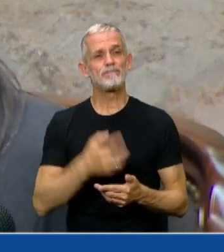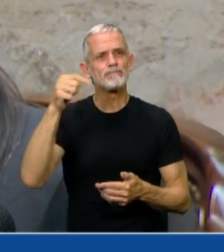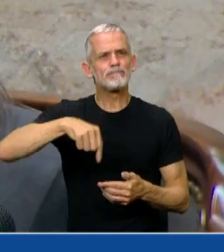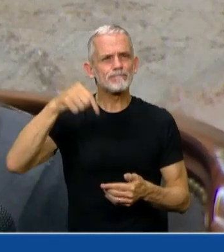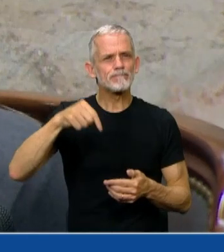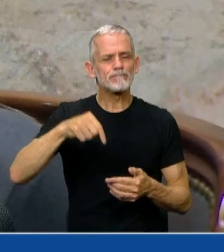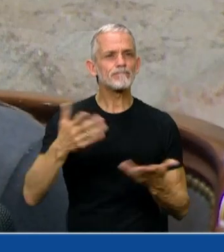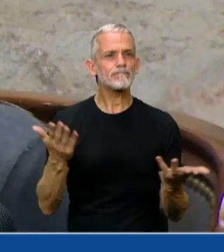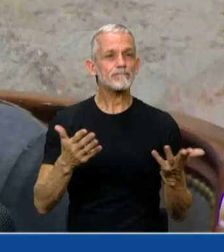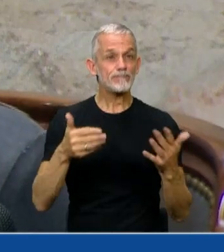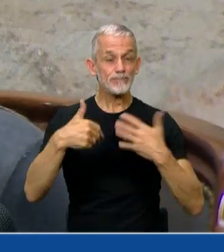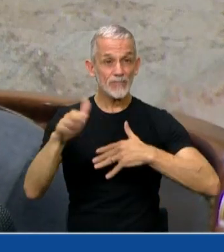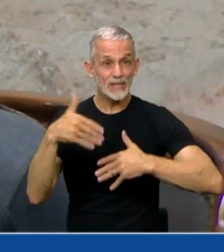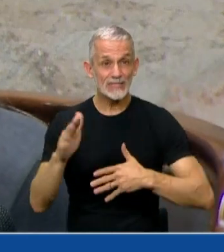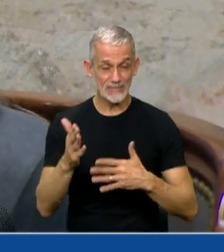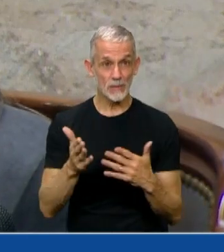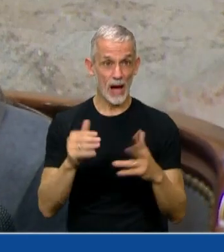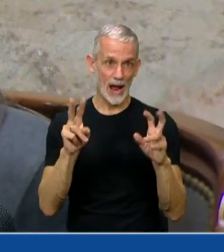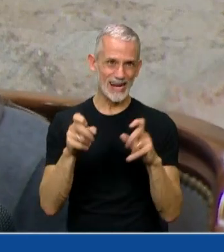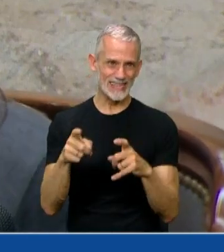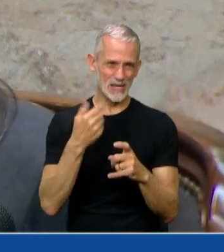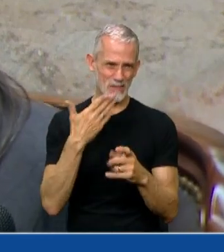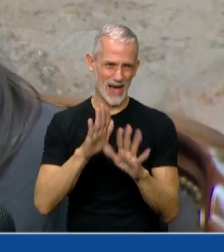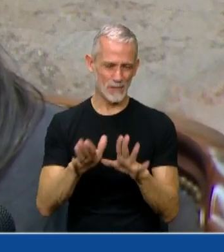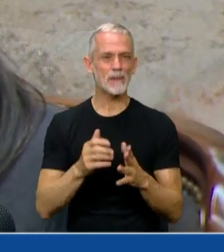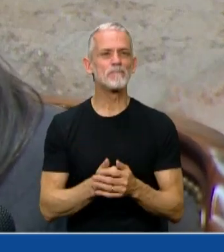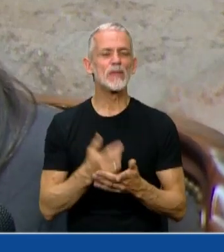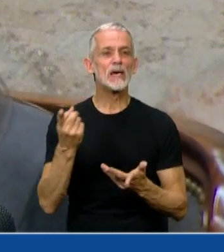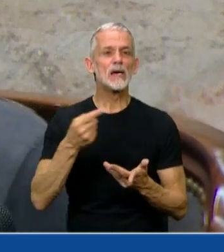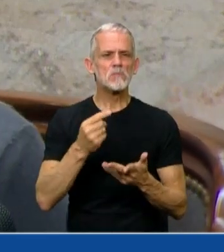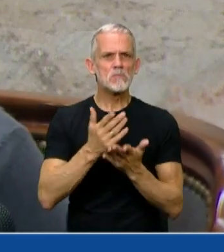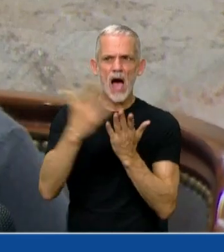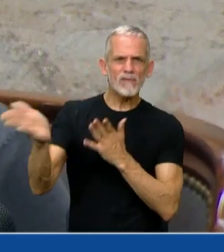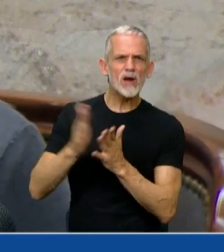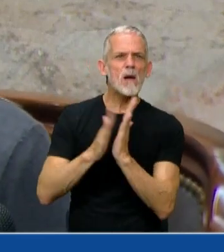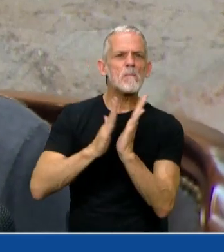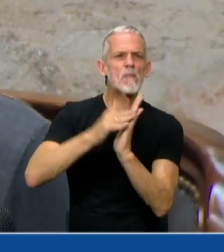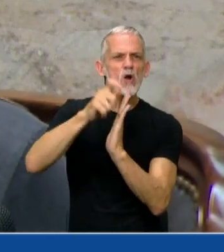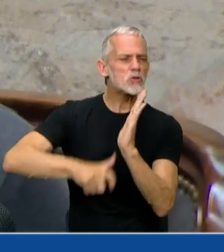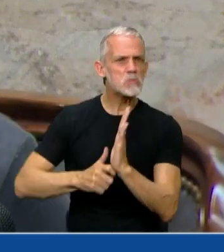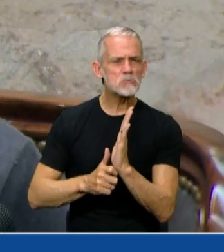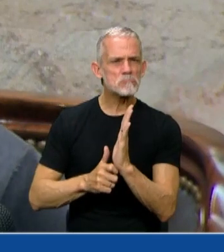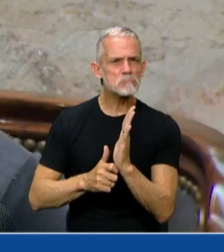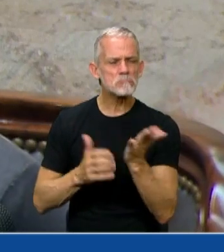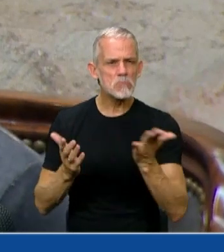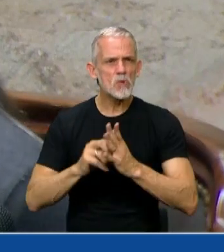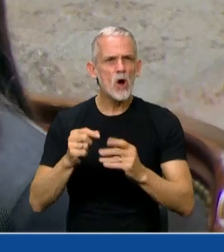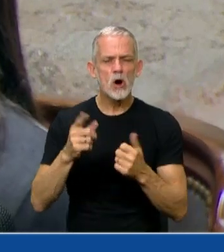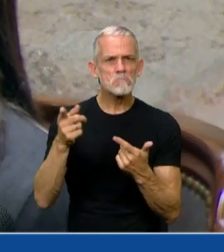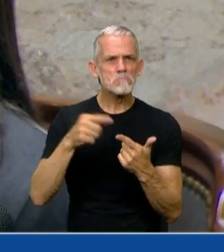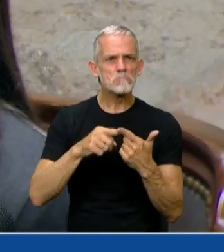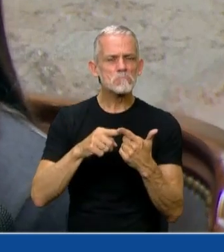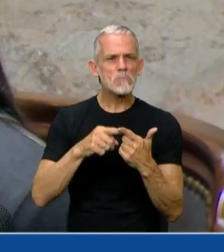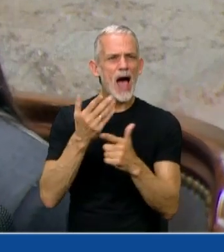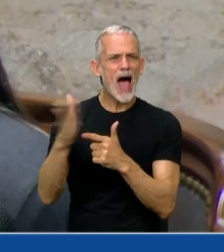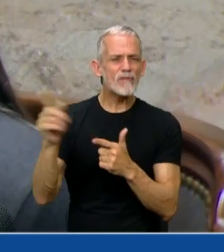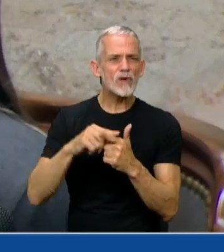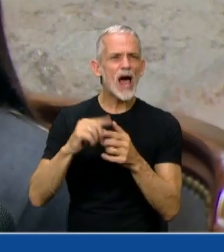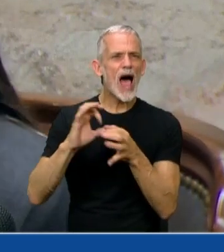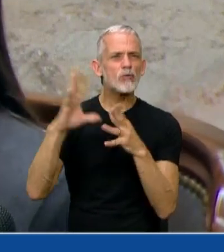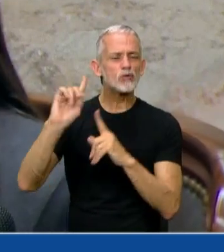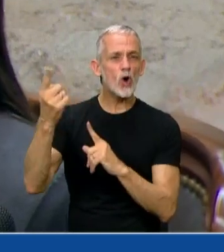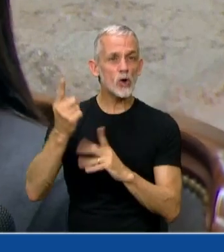ahora que se va a abordar, sin embargo, vemos que quedan afuera los monotributistas, vemos que quedan afuera los